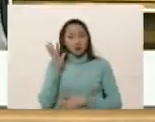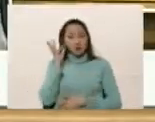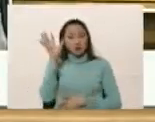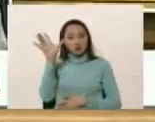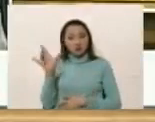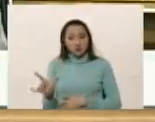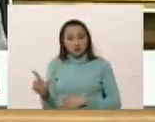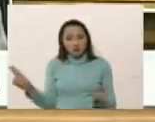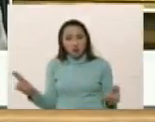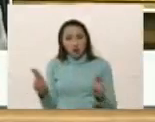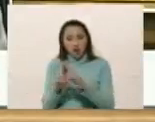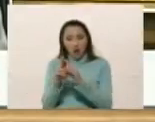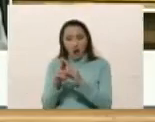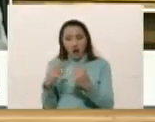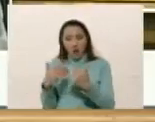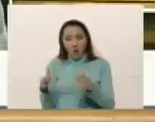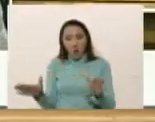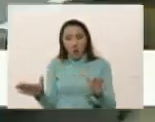salida